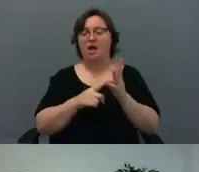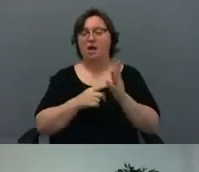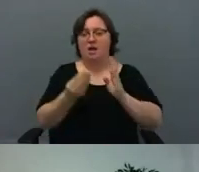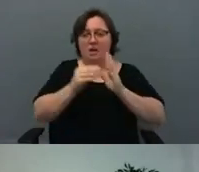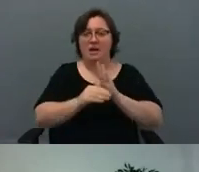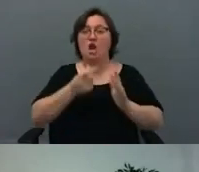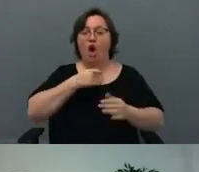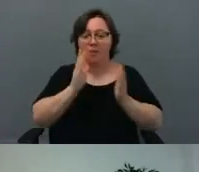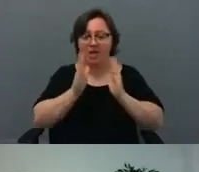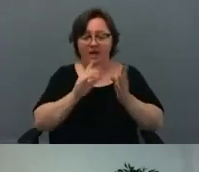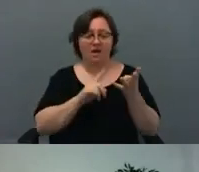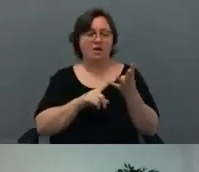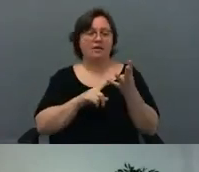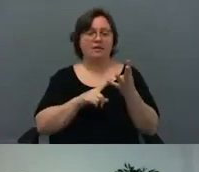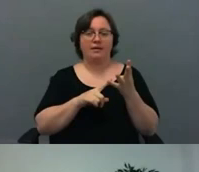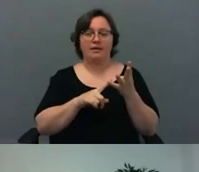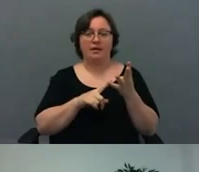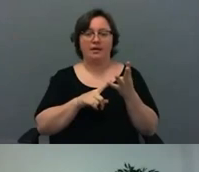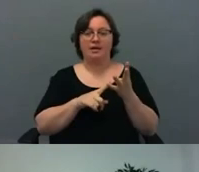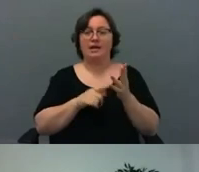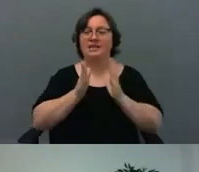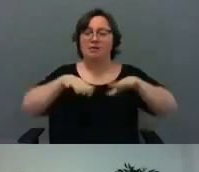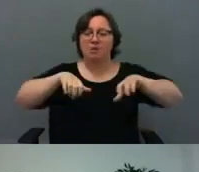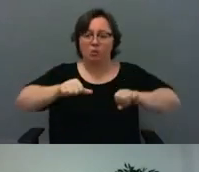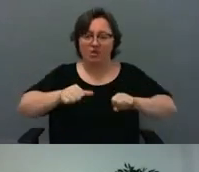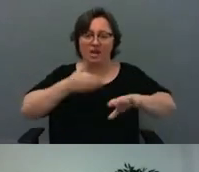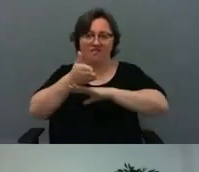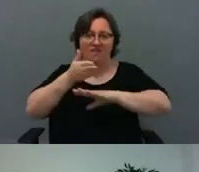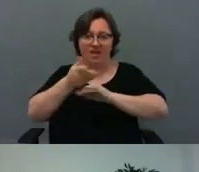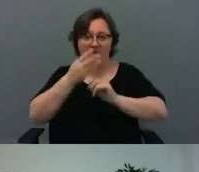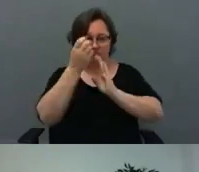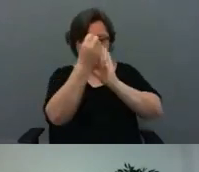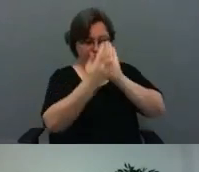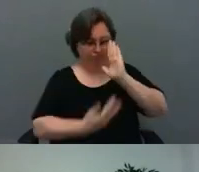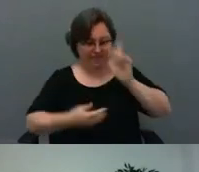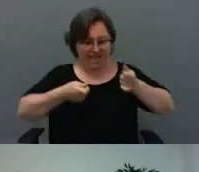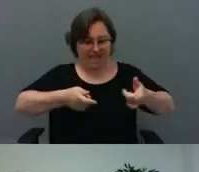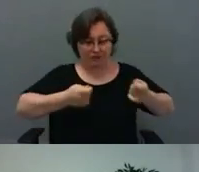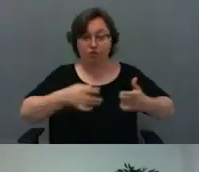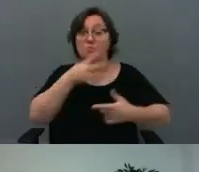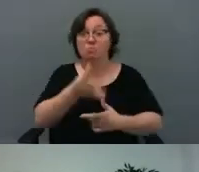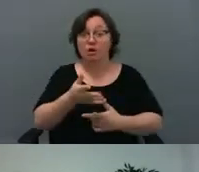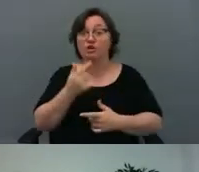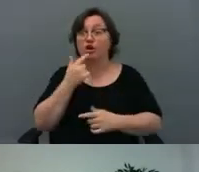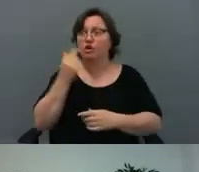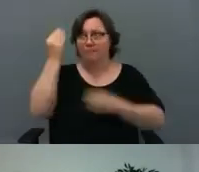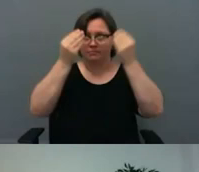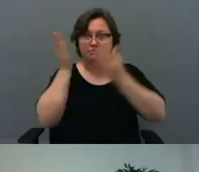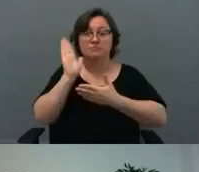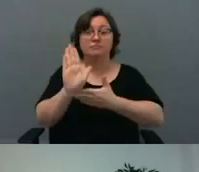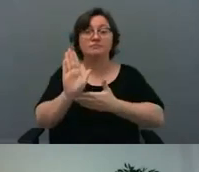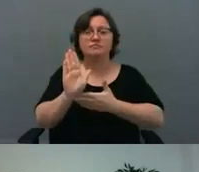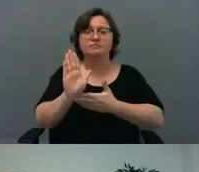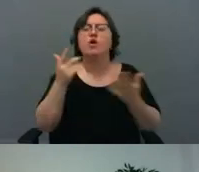la logopedia, tengo que tener en cuenta la terapia ocupacional. Por eso el planteamiento es,